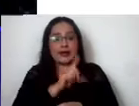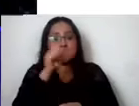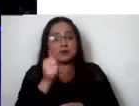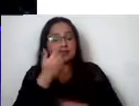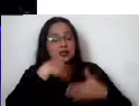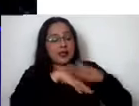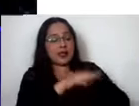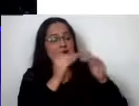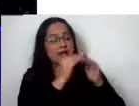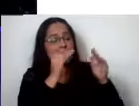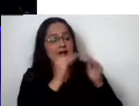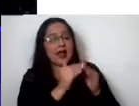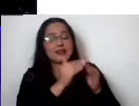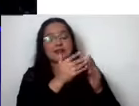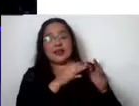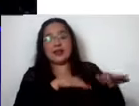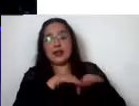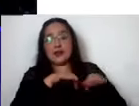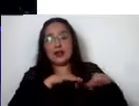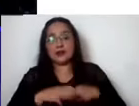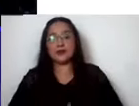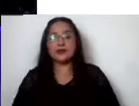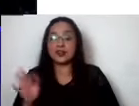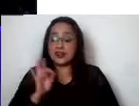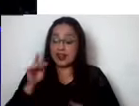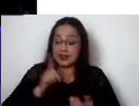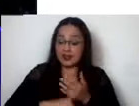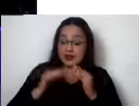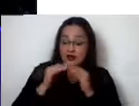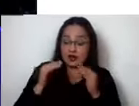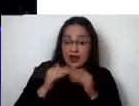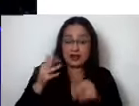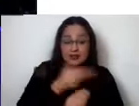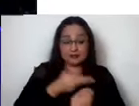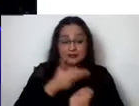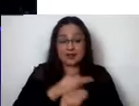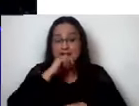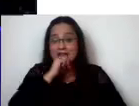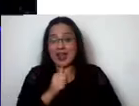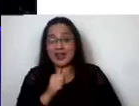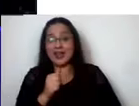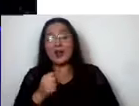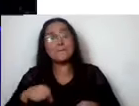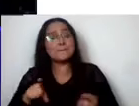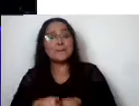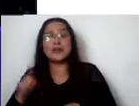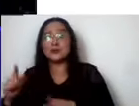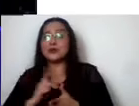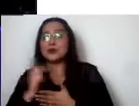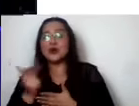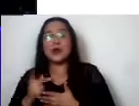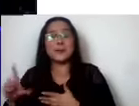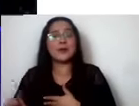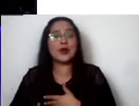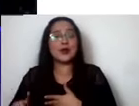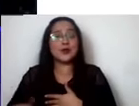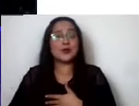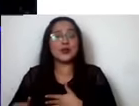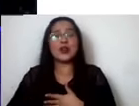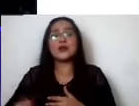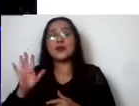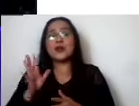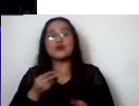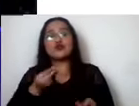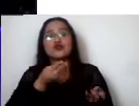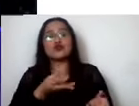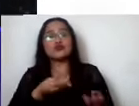Sí, si no se atienden las estructuras de lo privado, luego son estas políticas públicas que parece que están como dando dádivas,